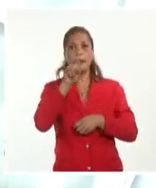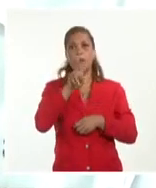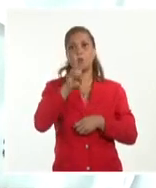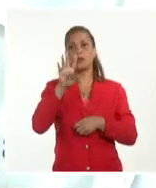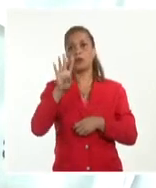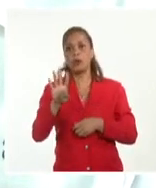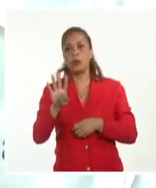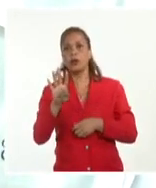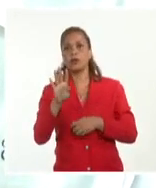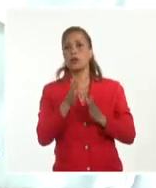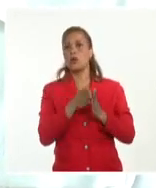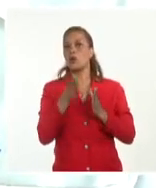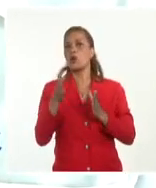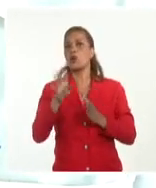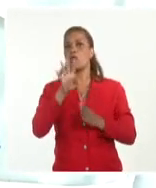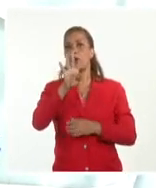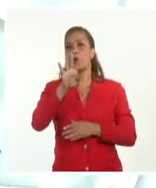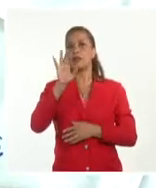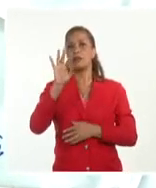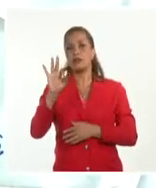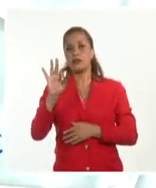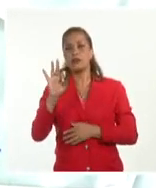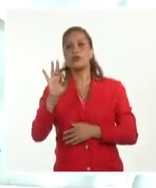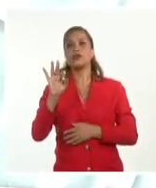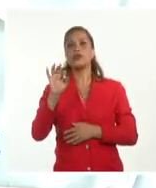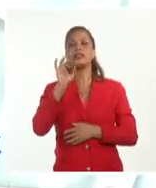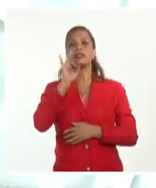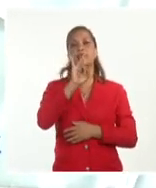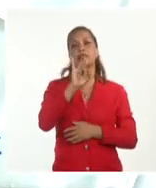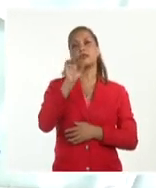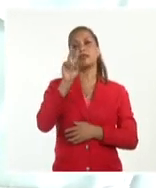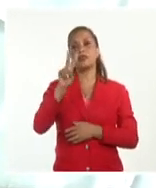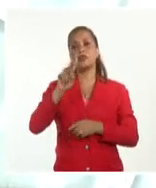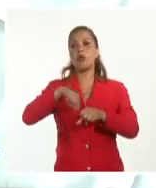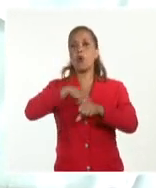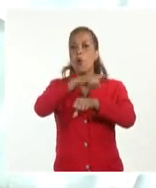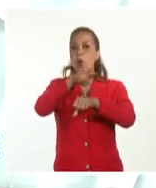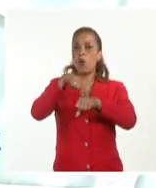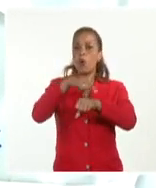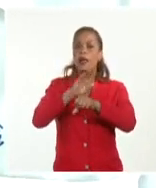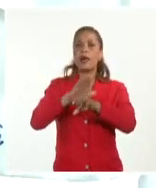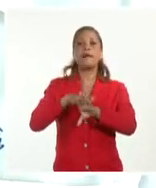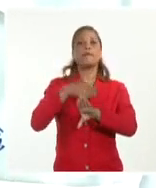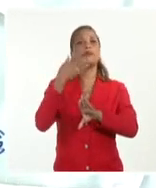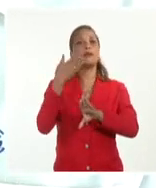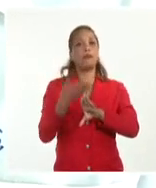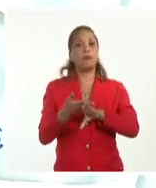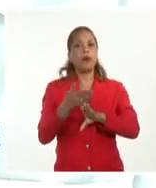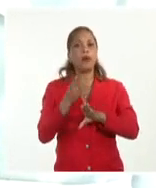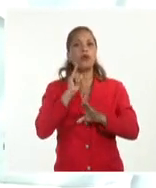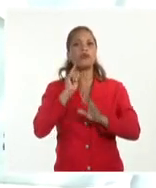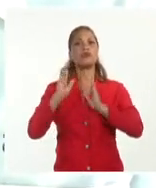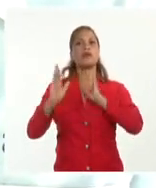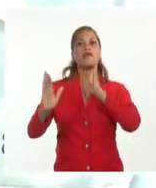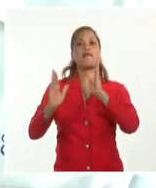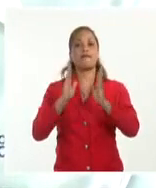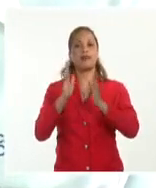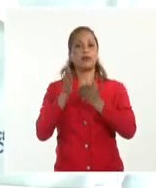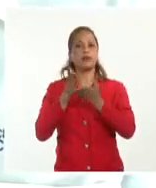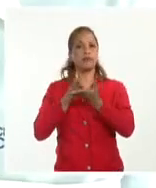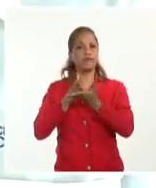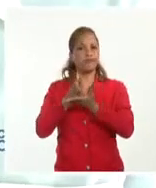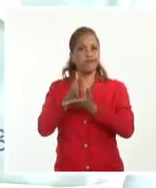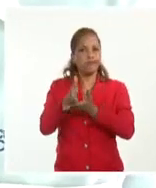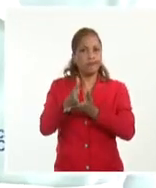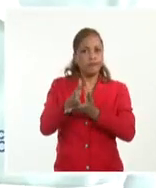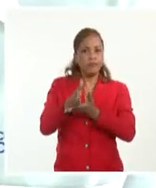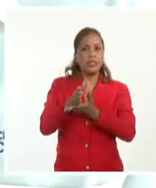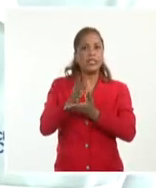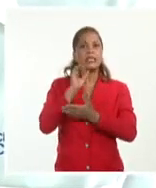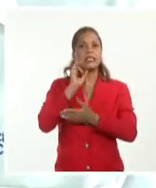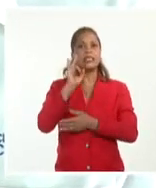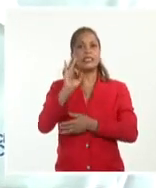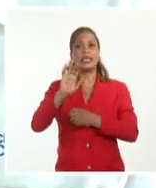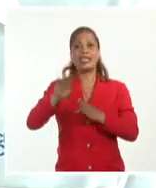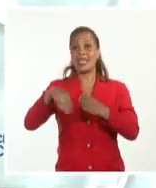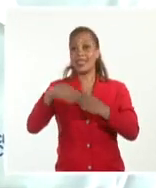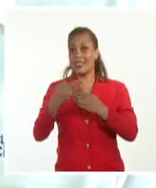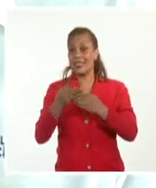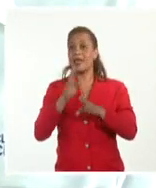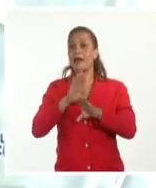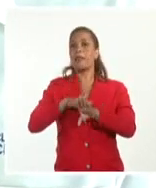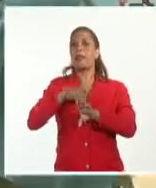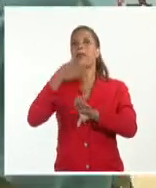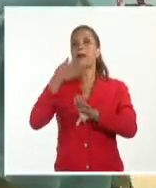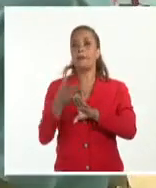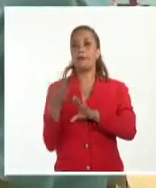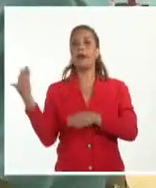48 y 72 horas. Después hay una otra fase de seguimiento que incluye hasta el séptimo día, que vuelven a ser reevaluados